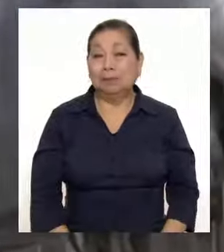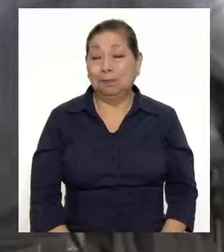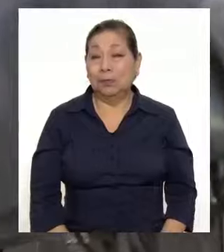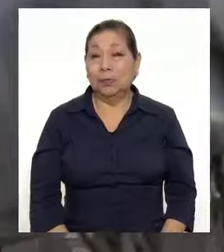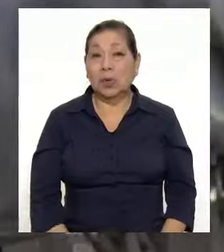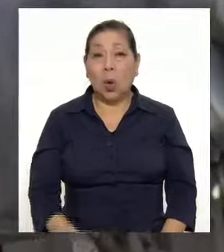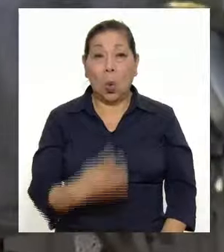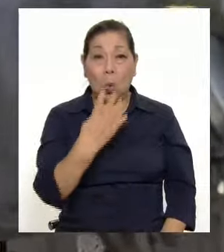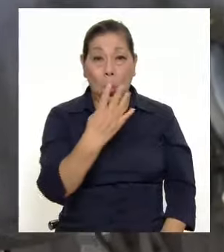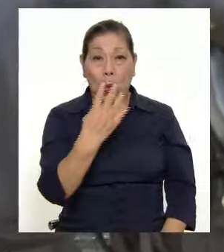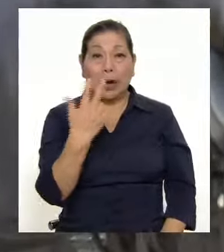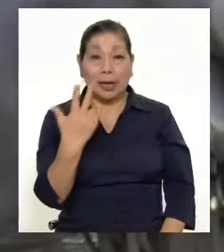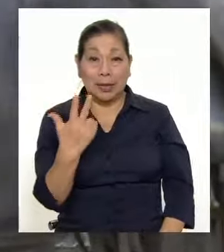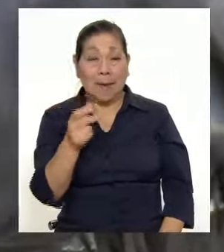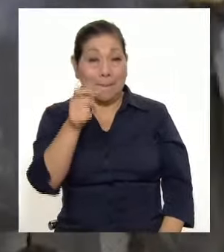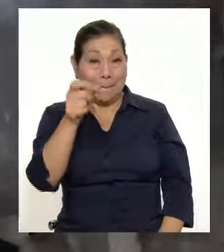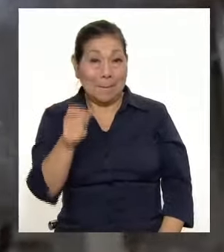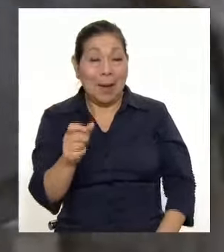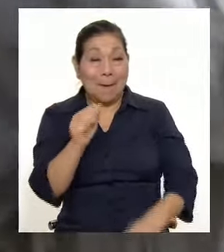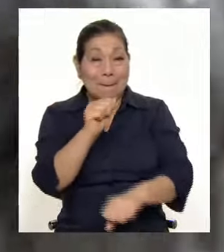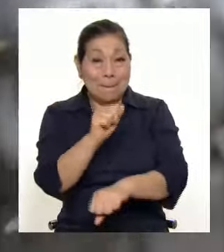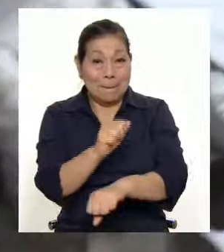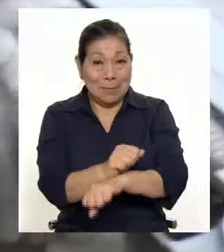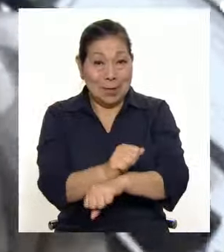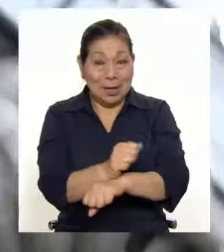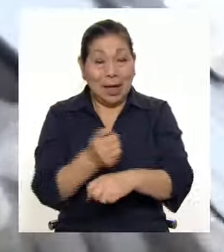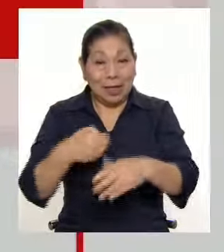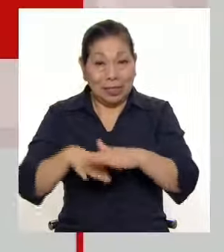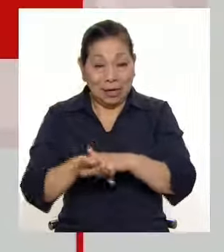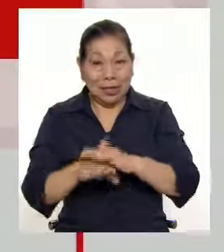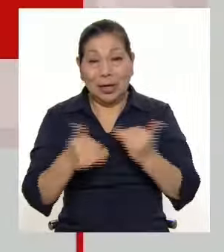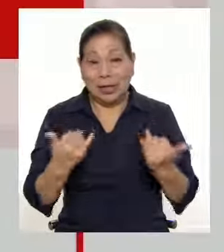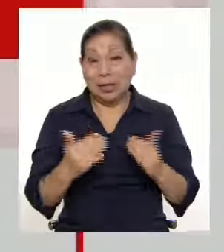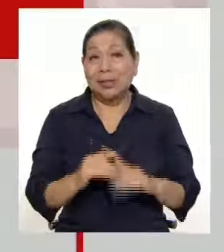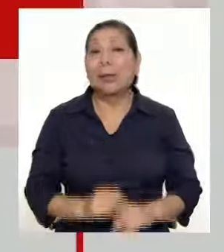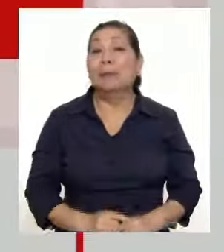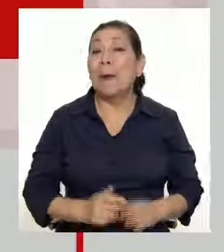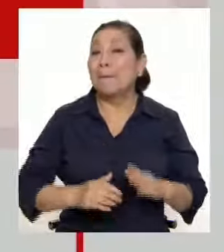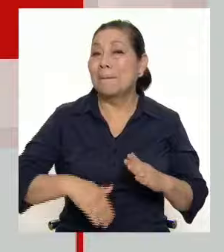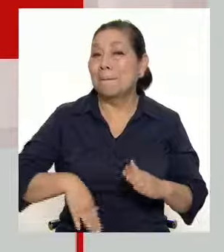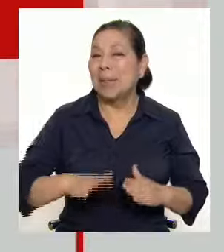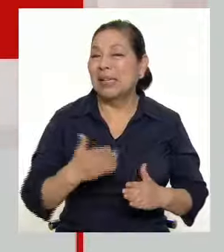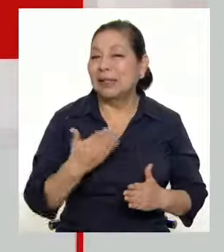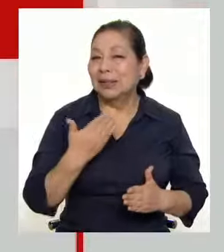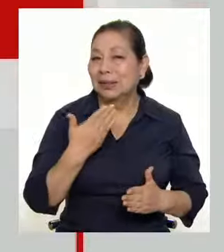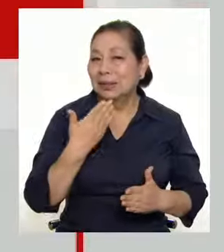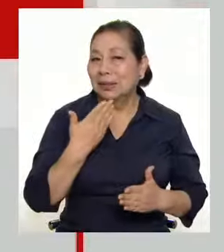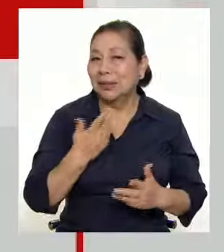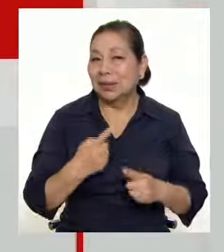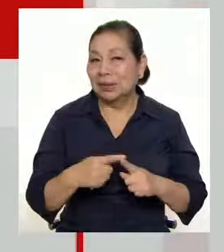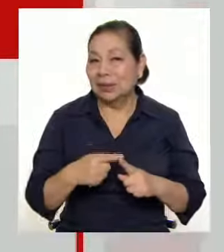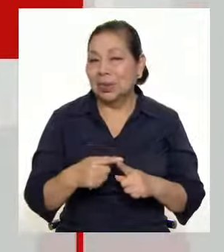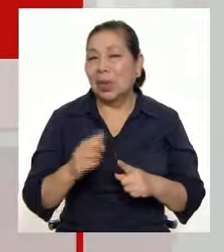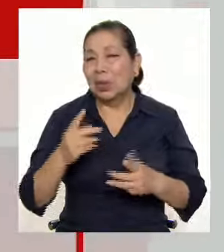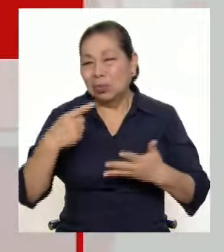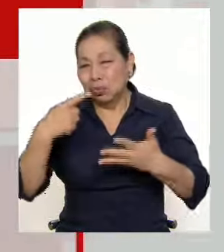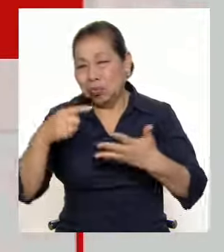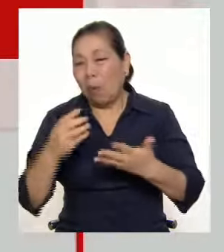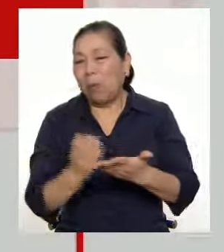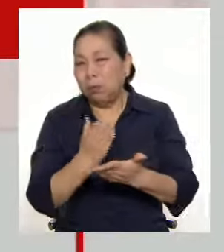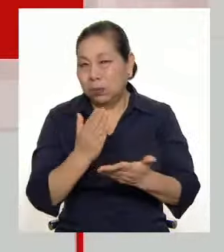Fueron 43 las personas detenidas en este operativo, la mayoría implicada en distintos